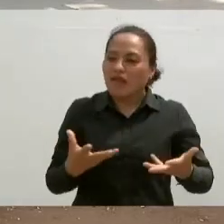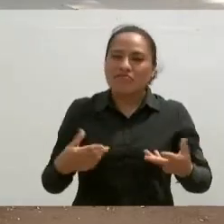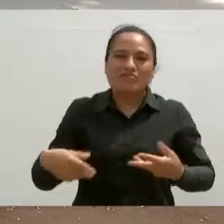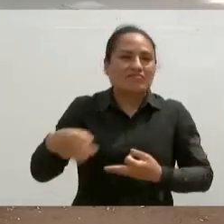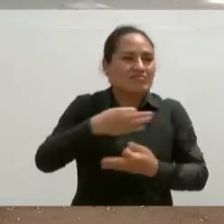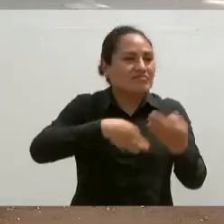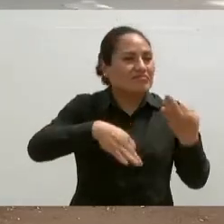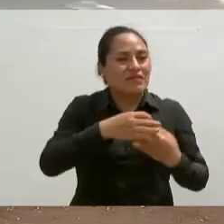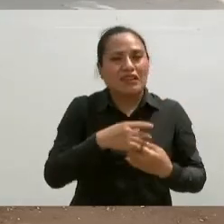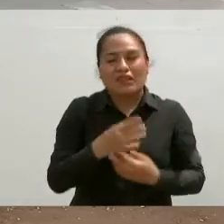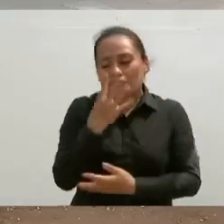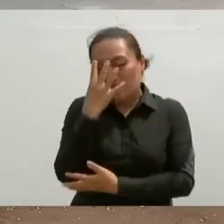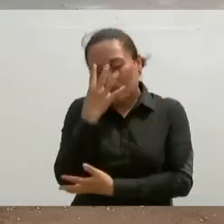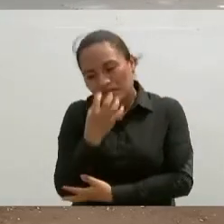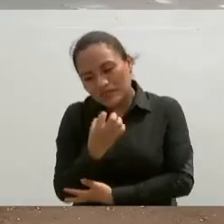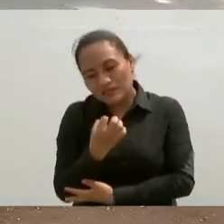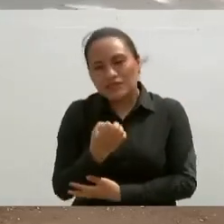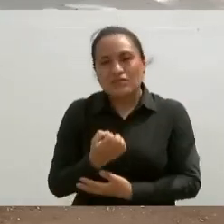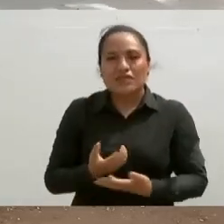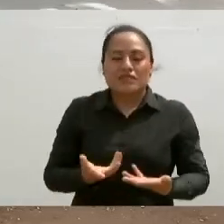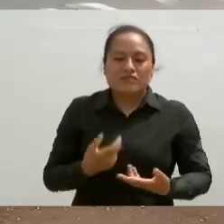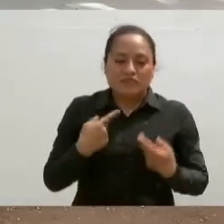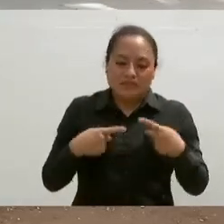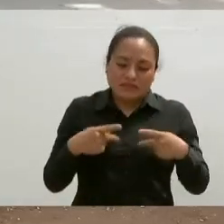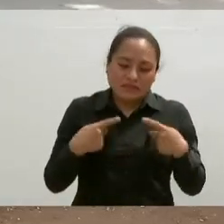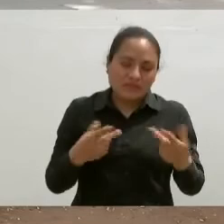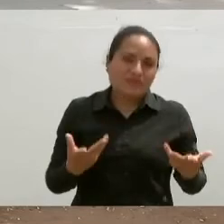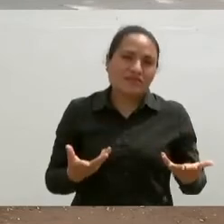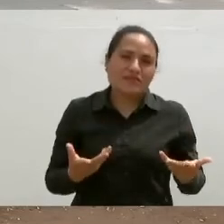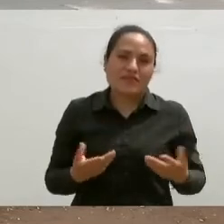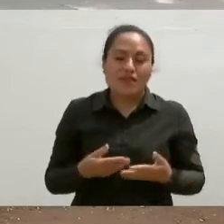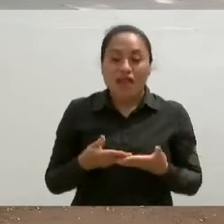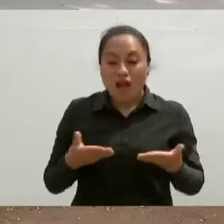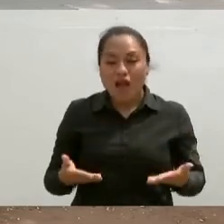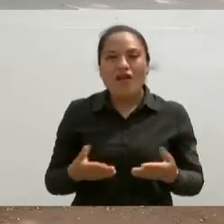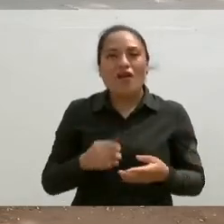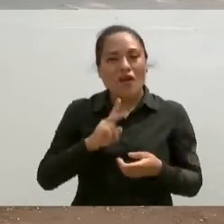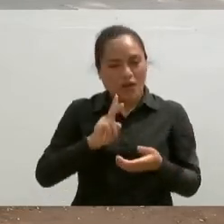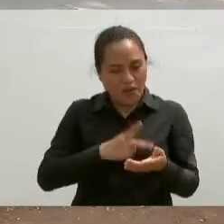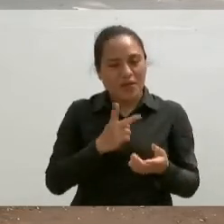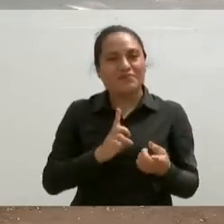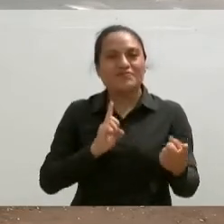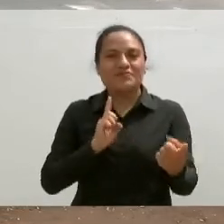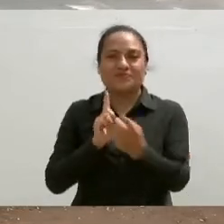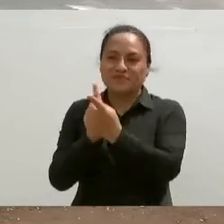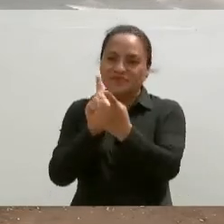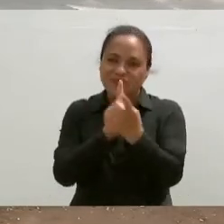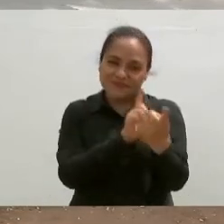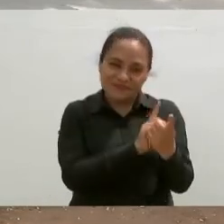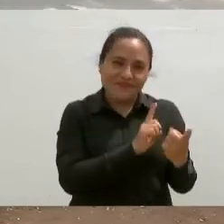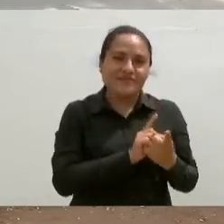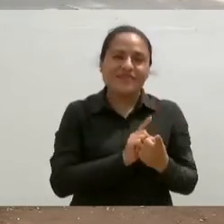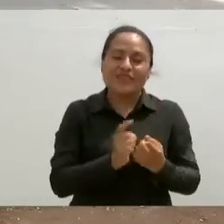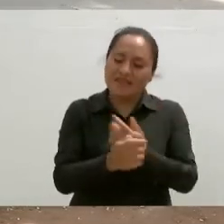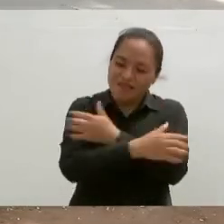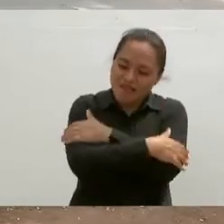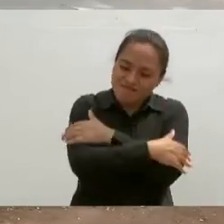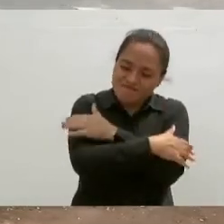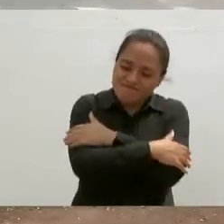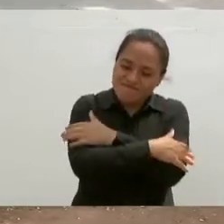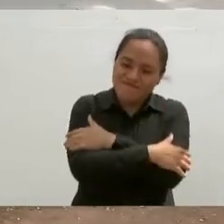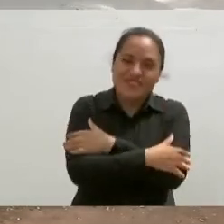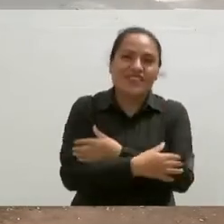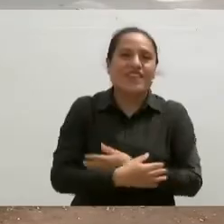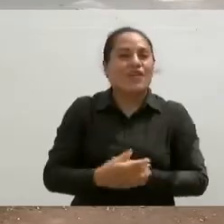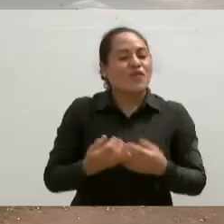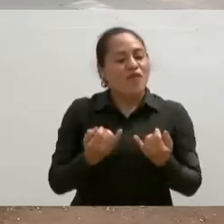con tanta tristeza ha generado, ha producido, y ya nos vamos a volver a reunir y abrazar como siempre,